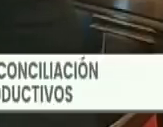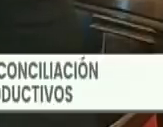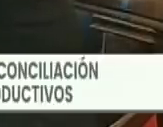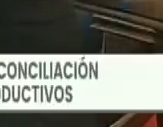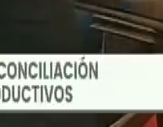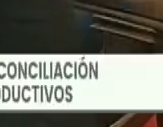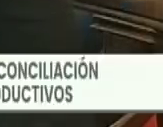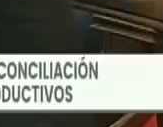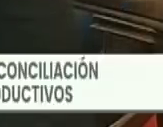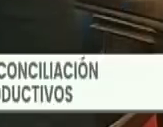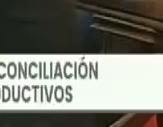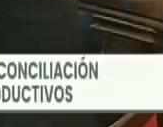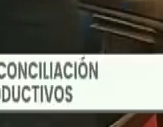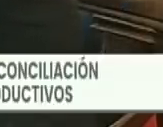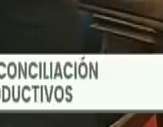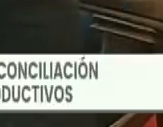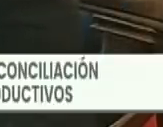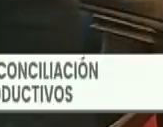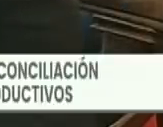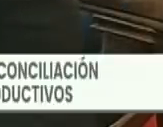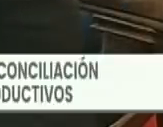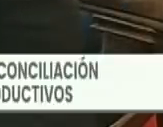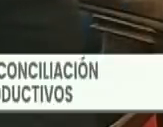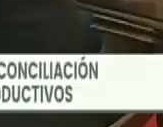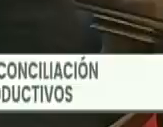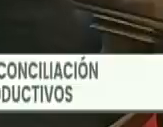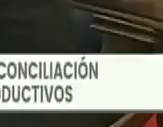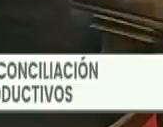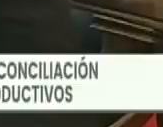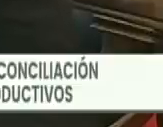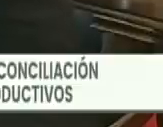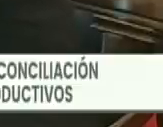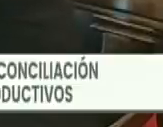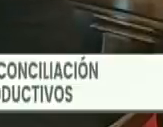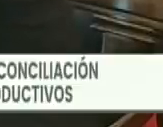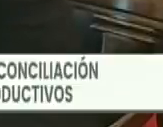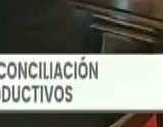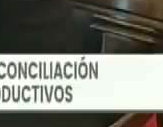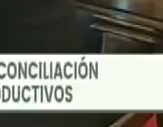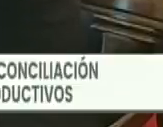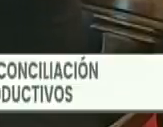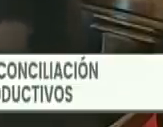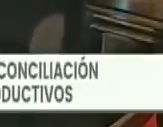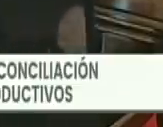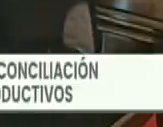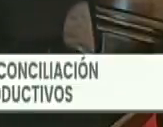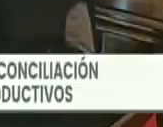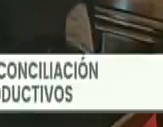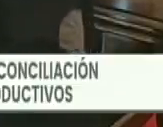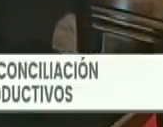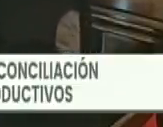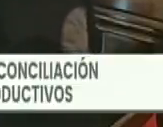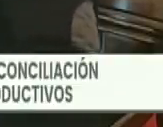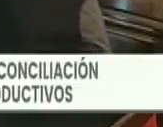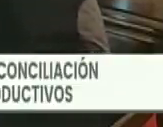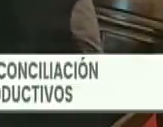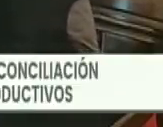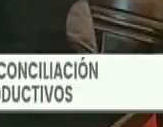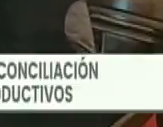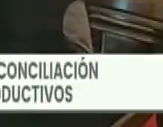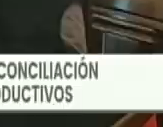tenemos que hablarle claro a carabobo y hablarle claro a venezuela ciertamente celebró una vez